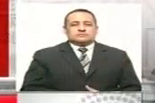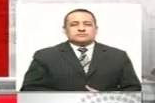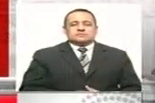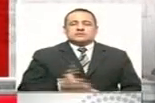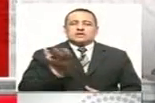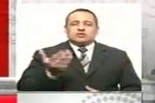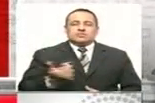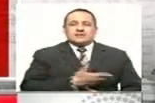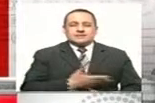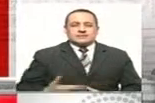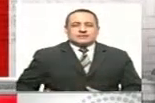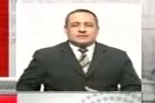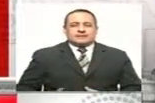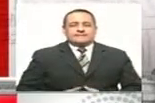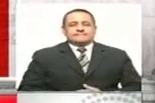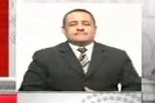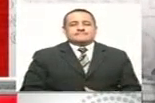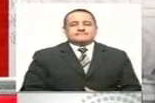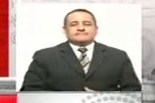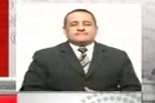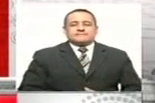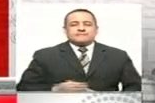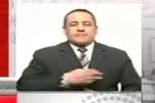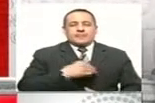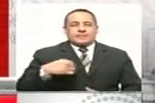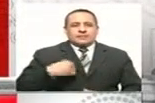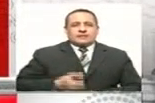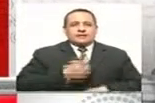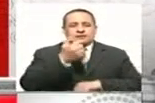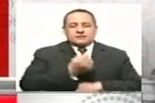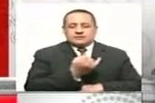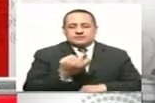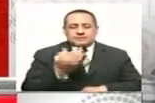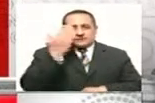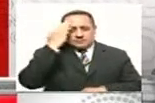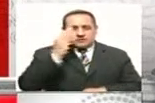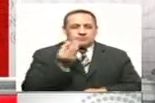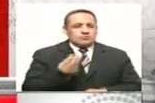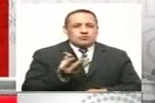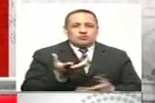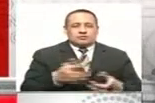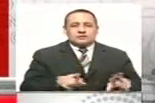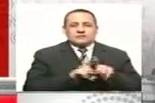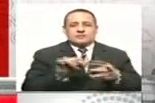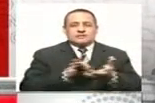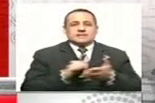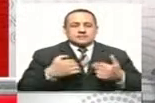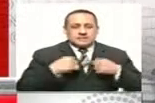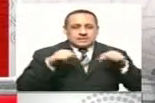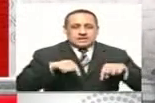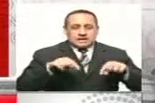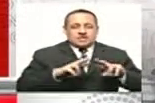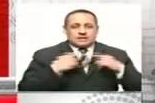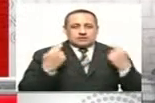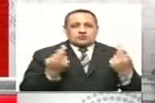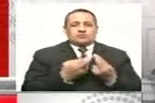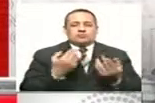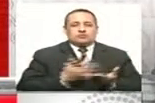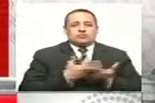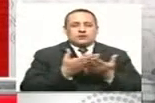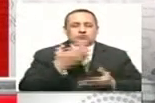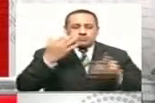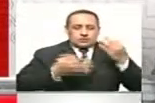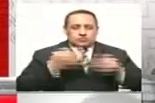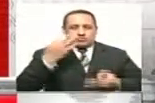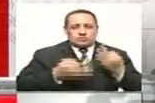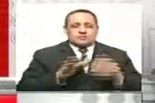Señor presidente, la Premier tiene pocos días de asumir y ya se encuentra con nosotros sustentando un